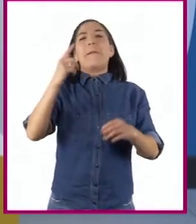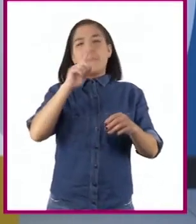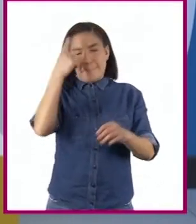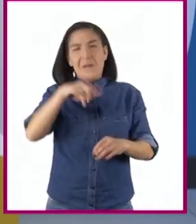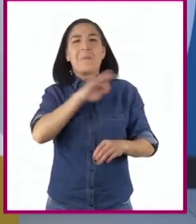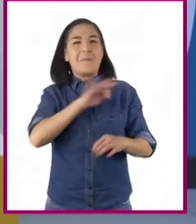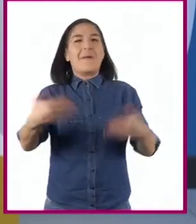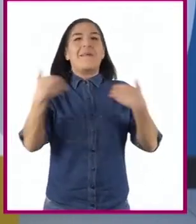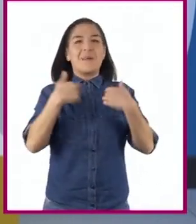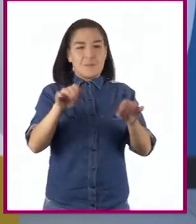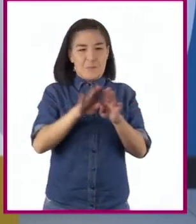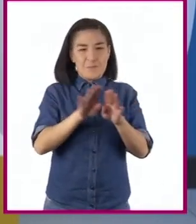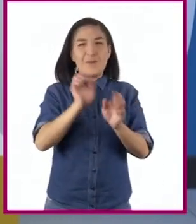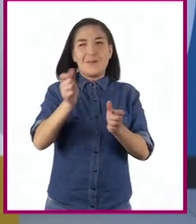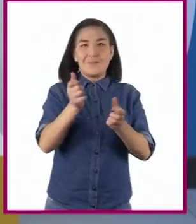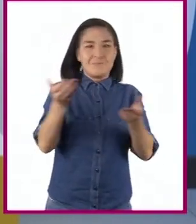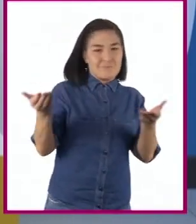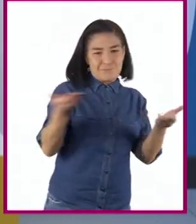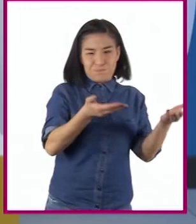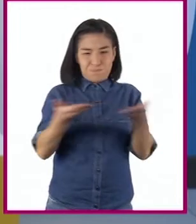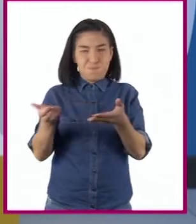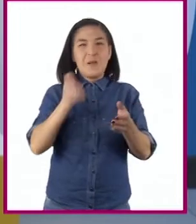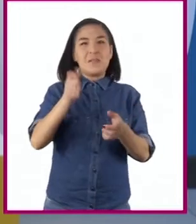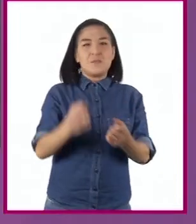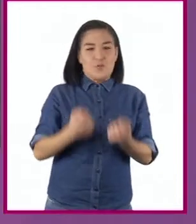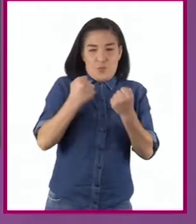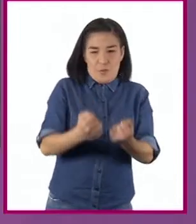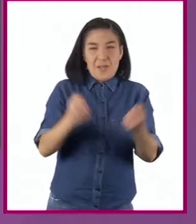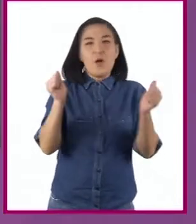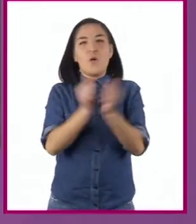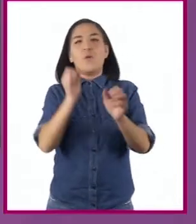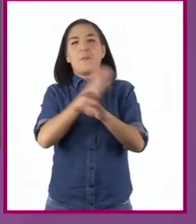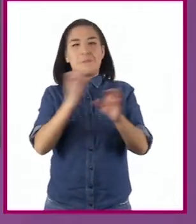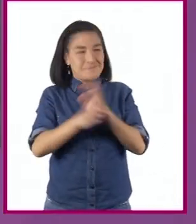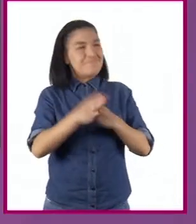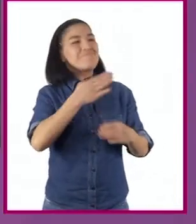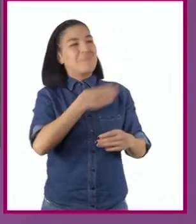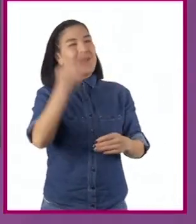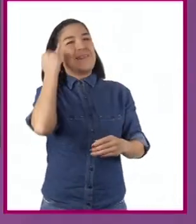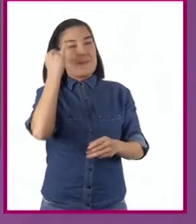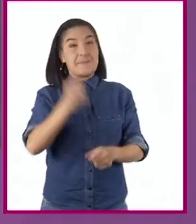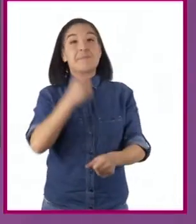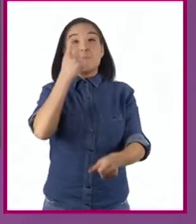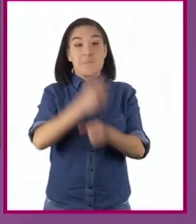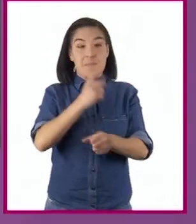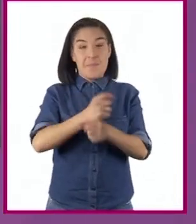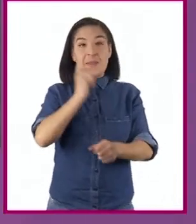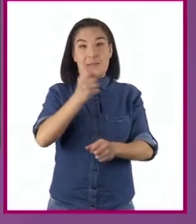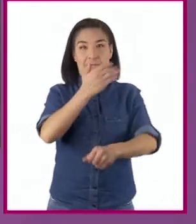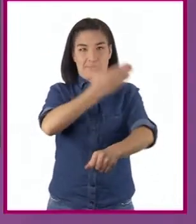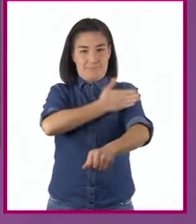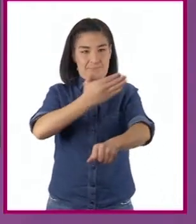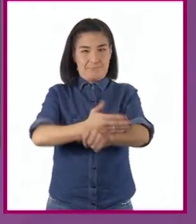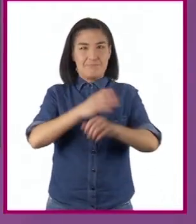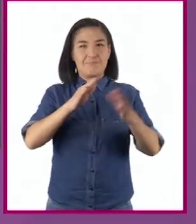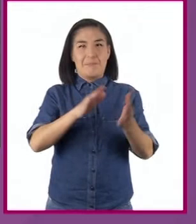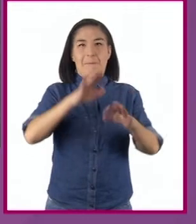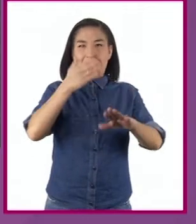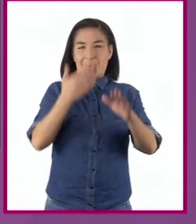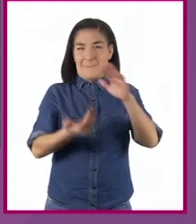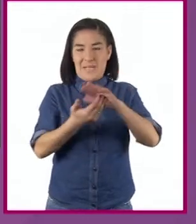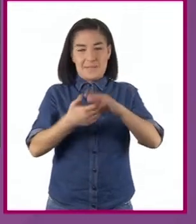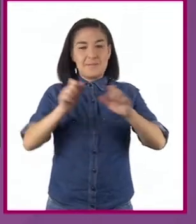cómo interaccionan las fuerzas con los objetos. Buena idea. Primero teníamos la tabla sobre la mesa, en